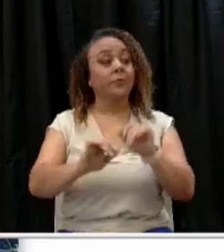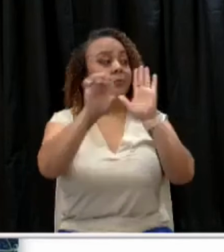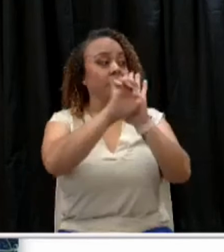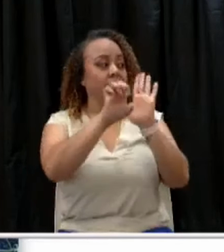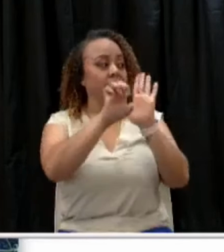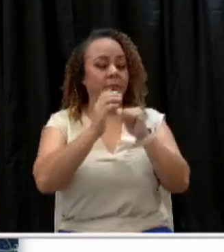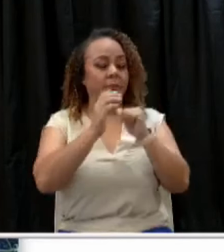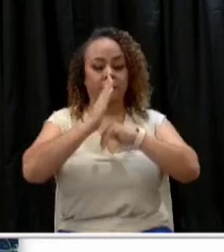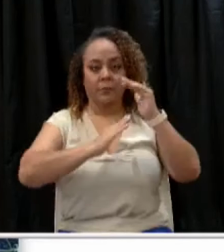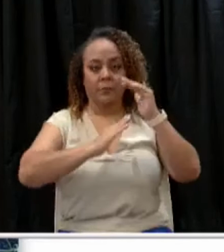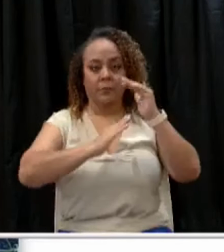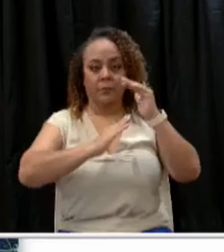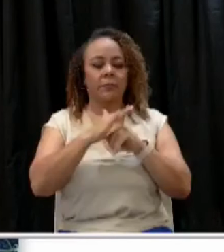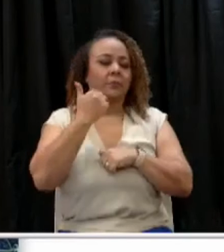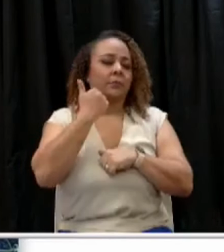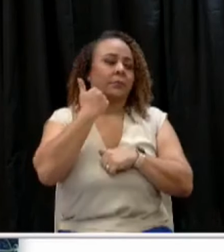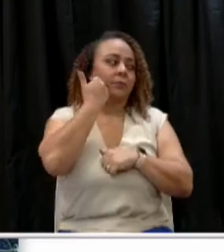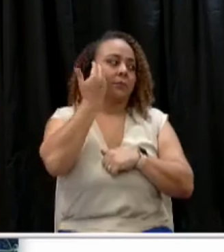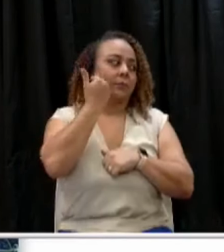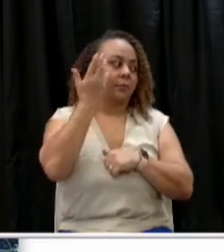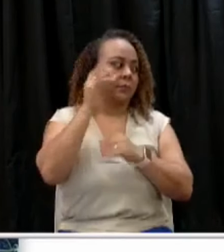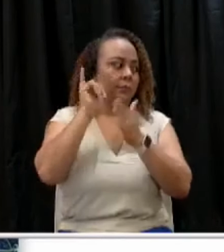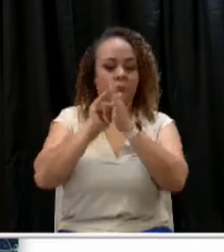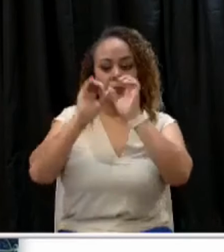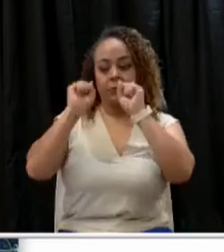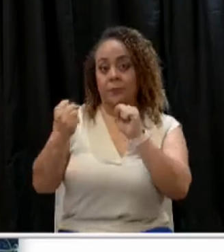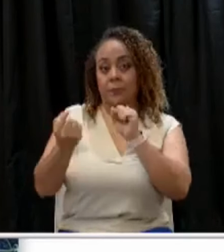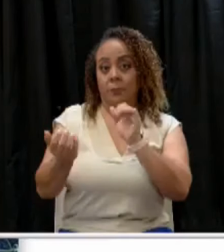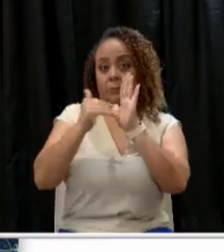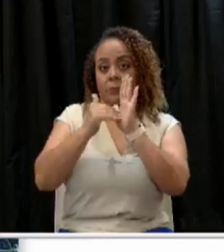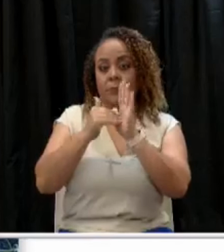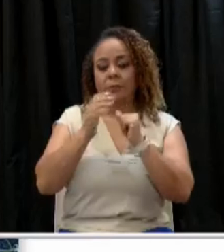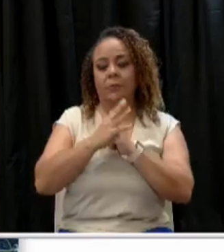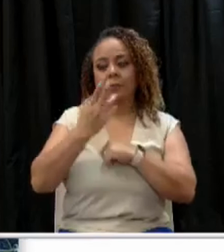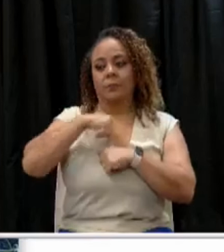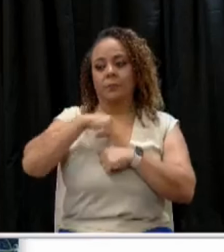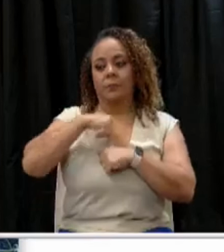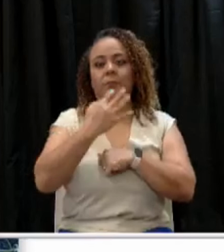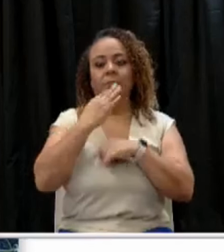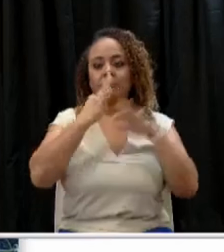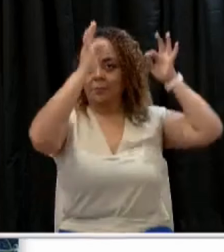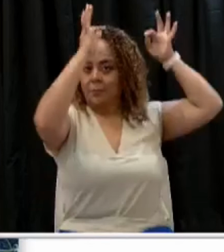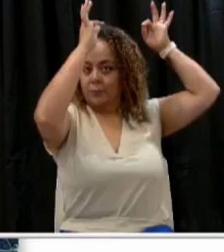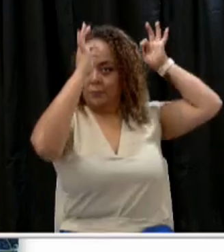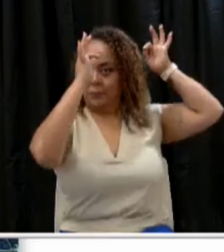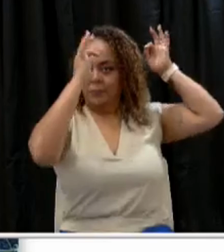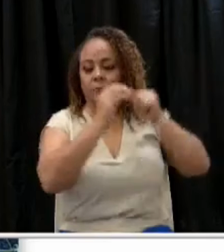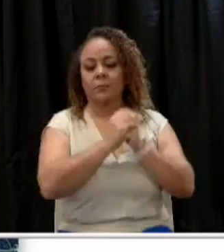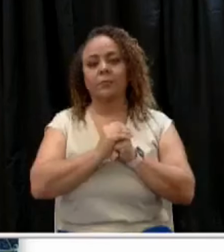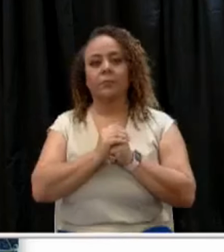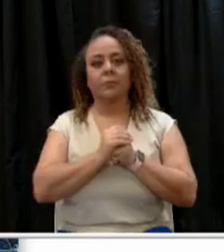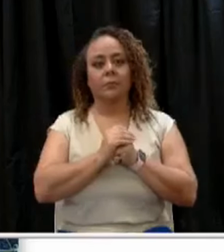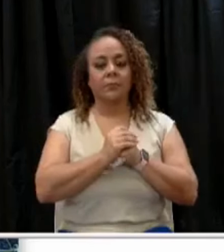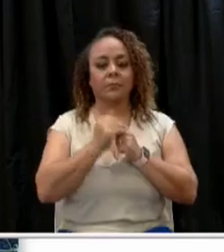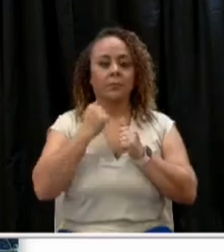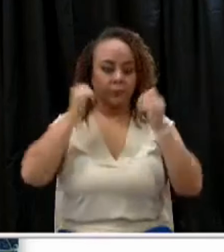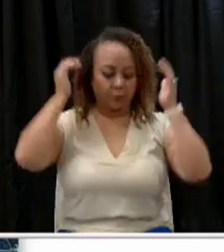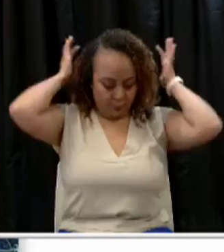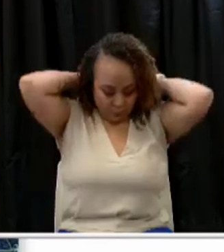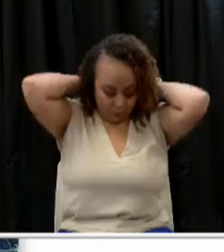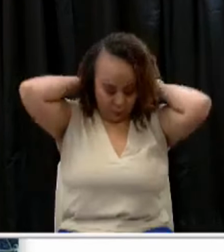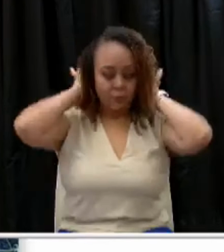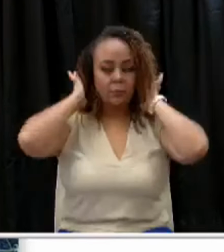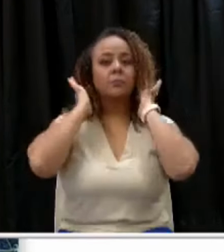en construcción fácilmente esto se puede replicar. Estamos hablando de gorras que tengan protección contra protección en el